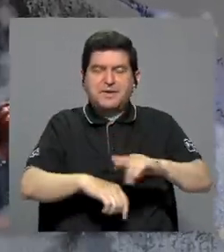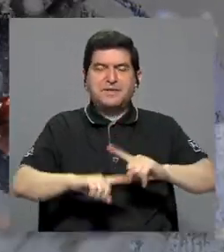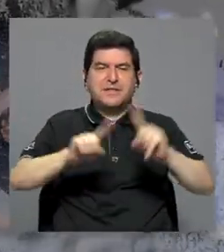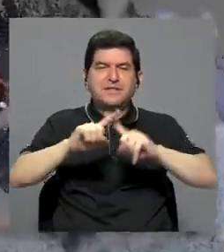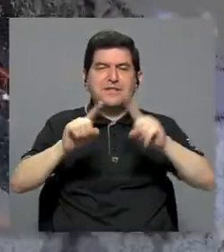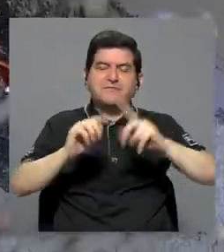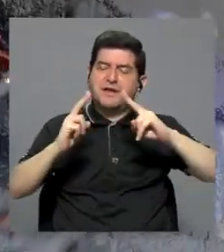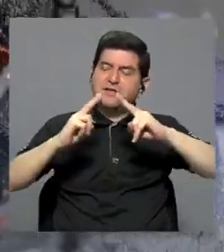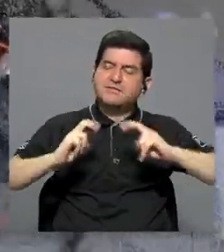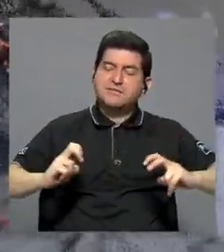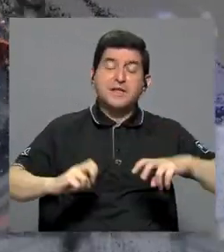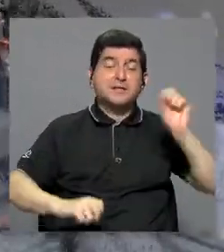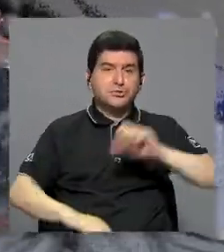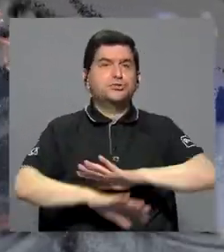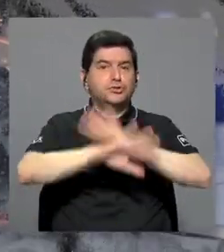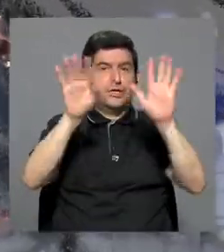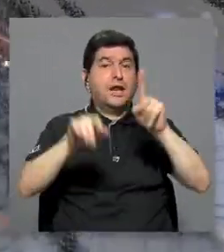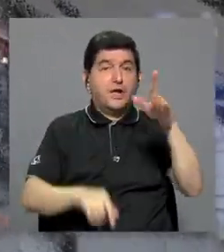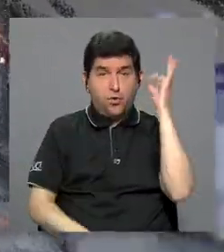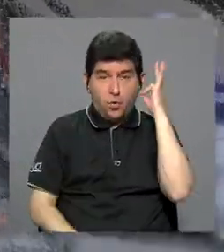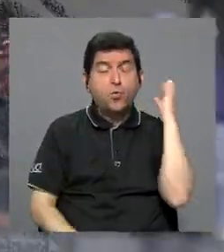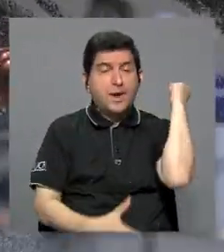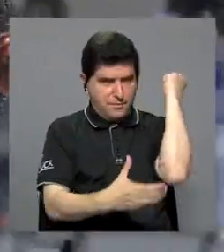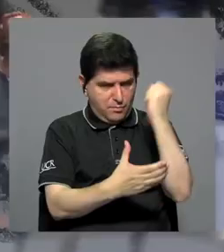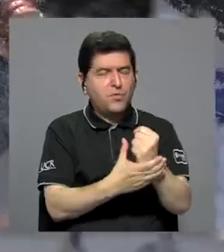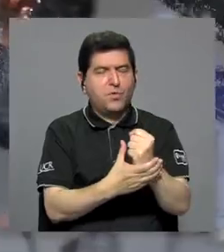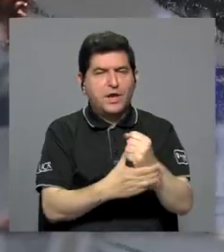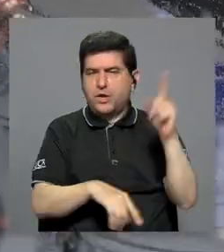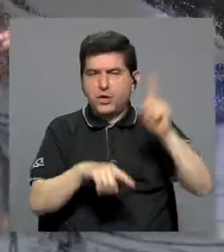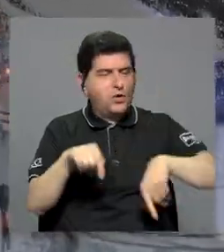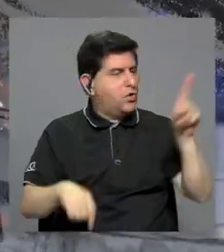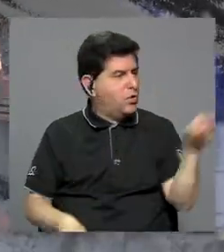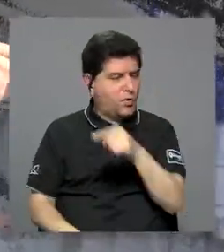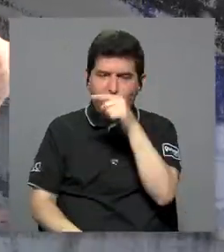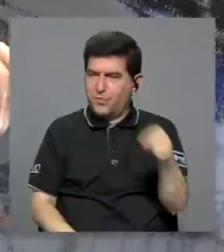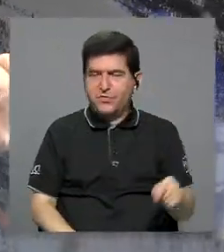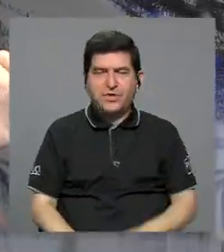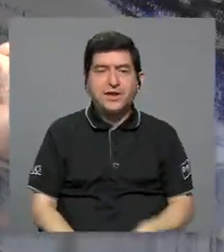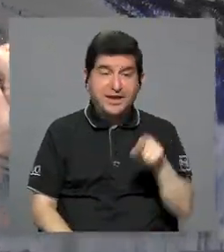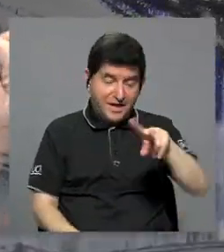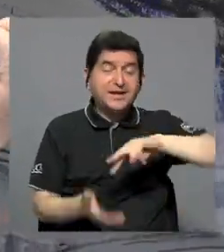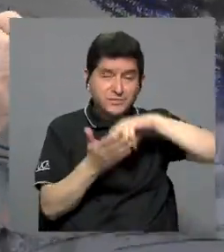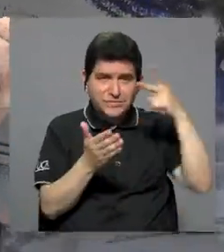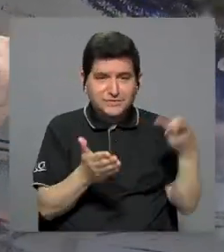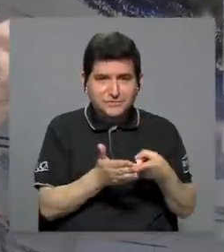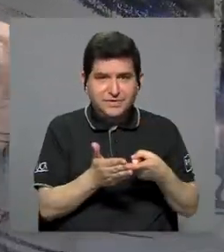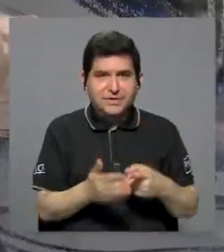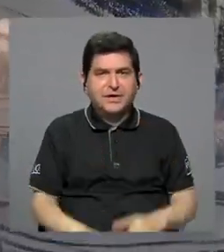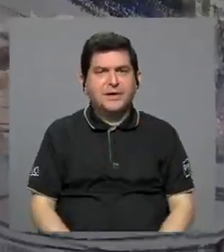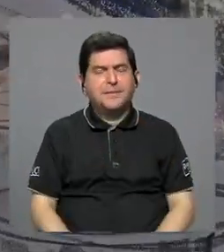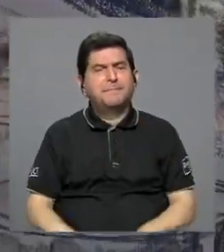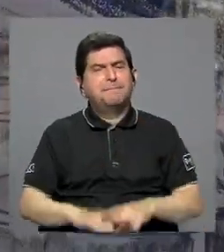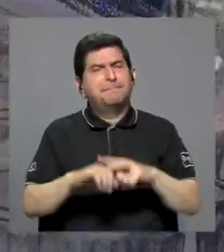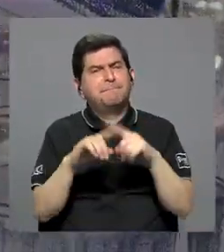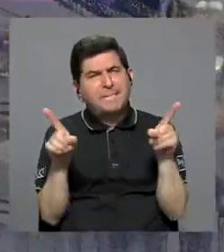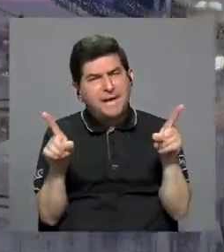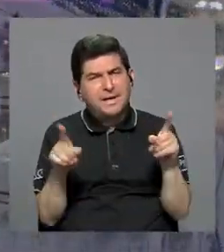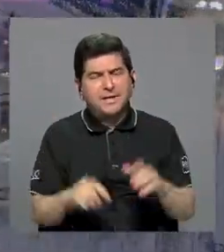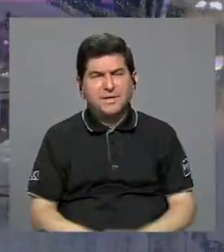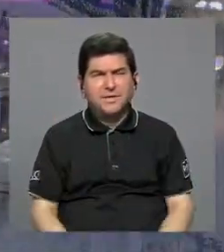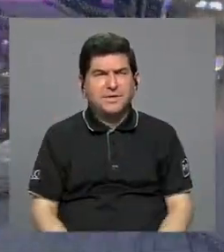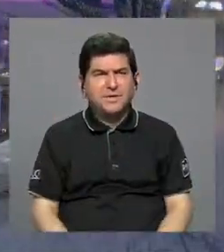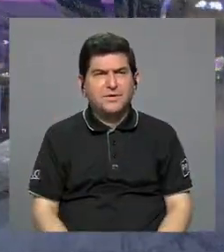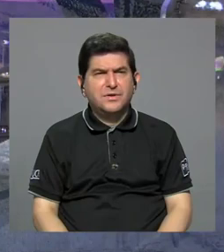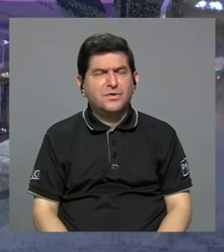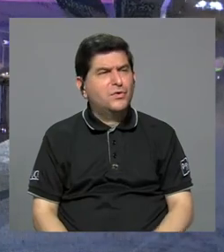diferente. Entonces, sí, claro, hay una mujer asesinada, eso no se puede quitar, la novela se trata de eso. Pero no